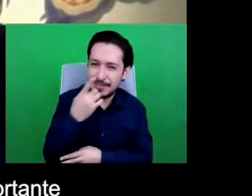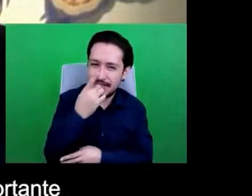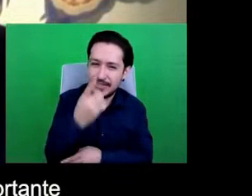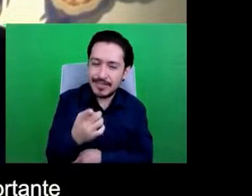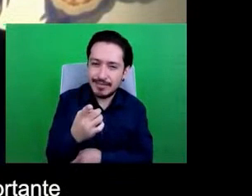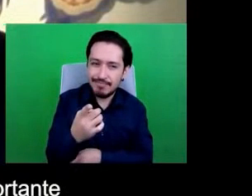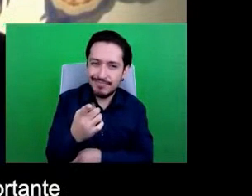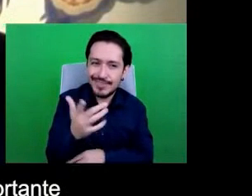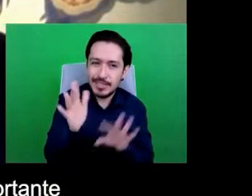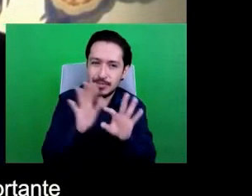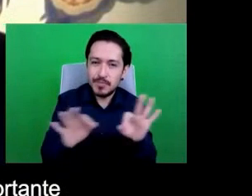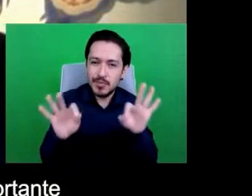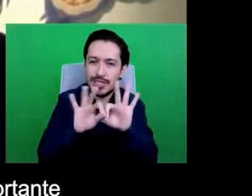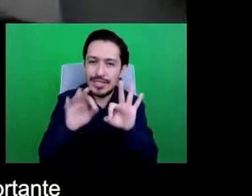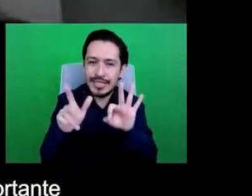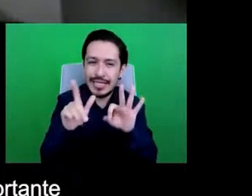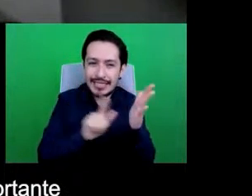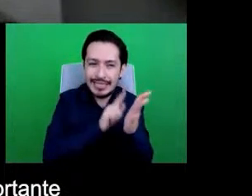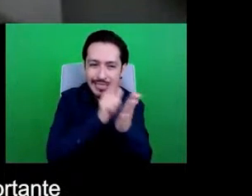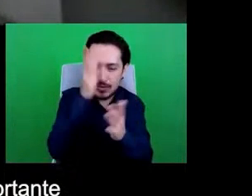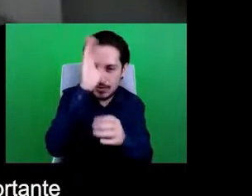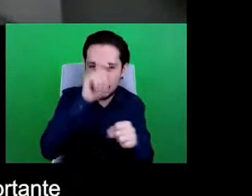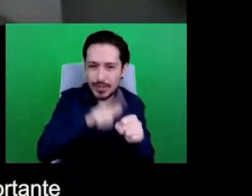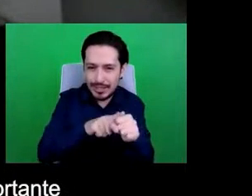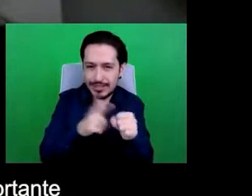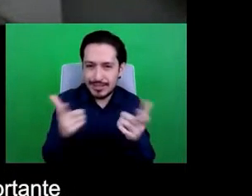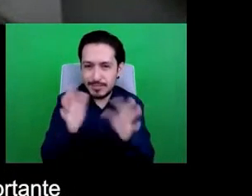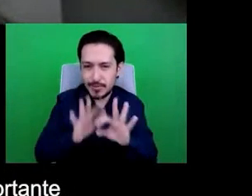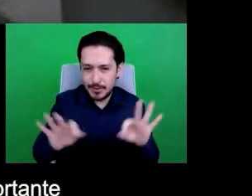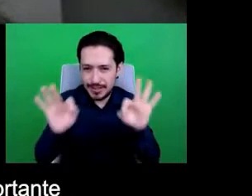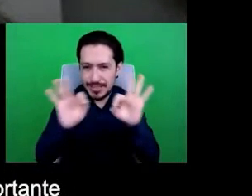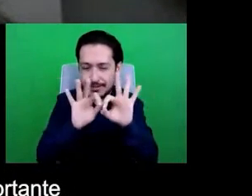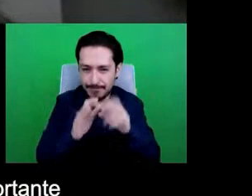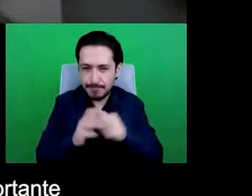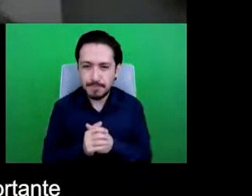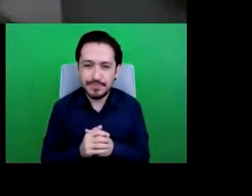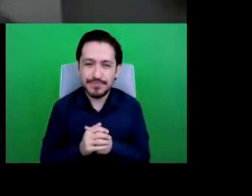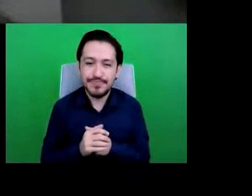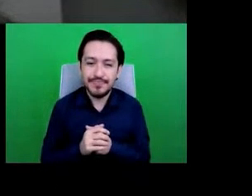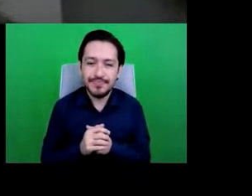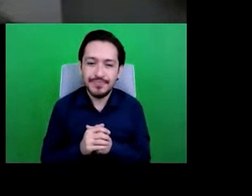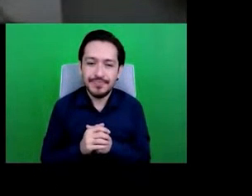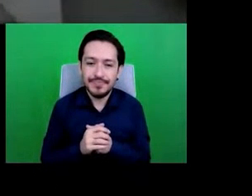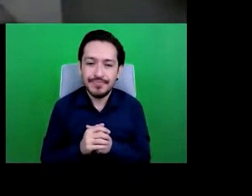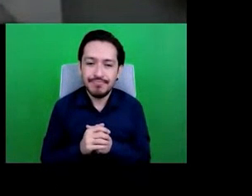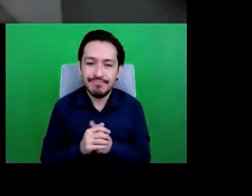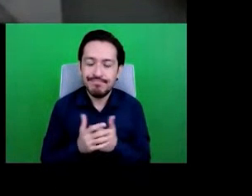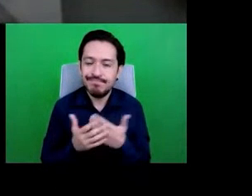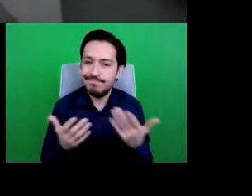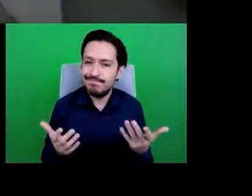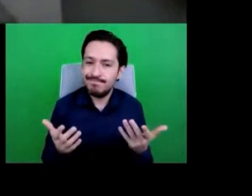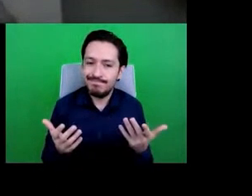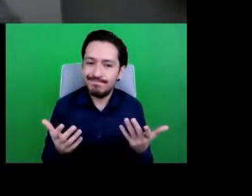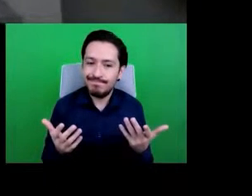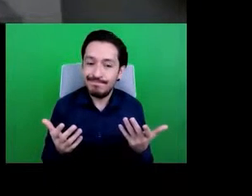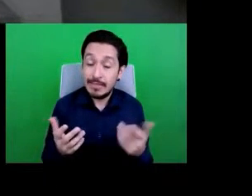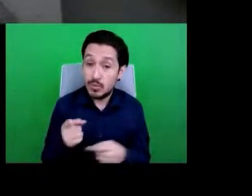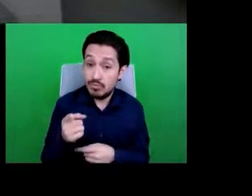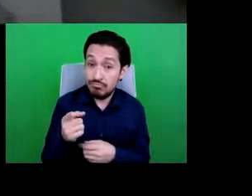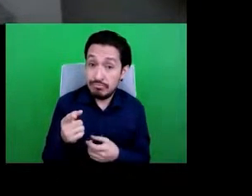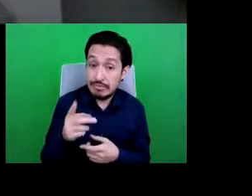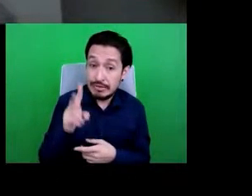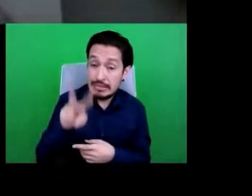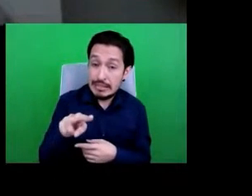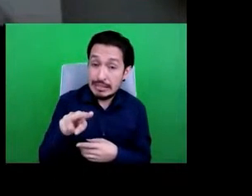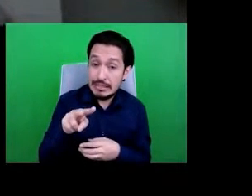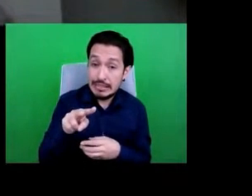la política cultural es igual de importante que cualquier otra política en un gobierno. Acerca, aunque los